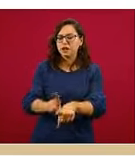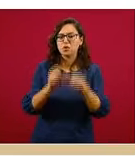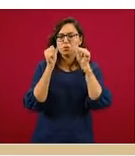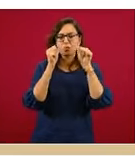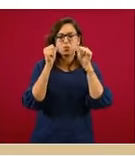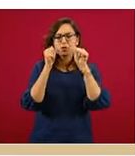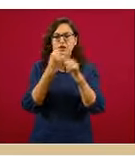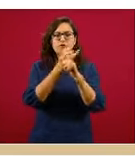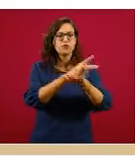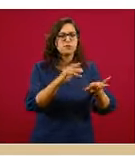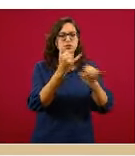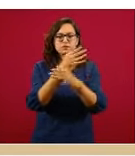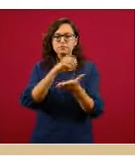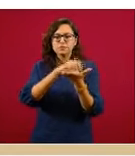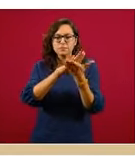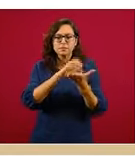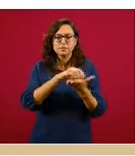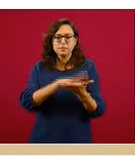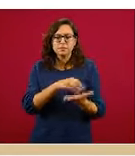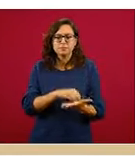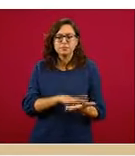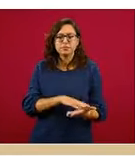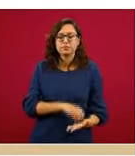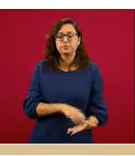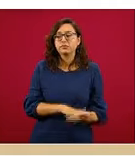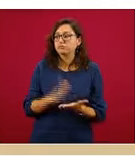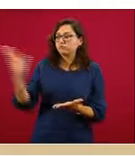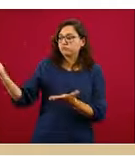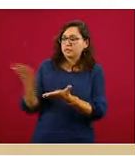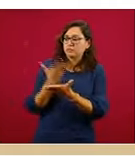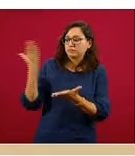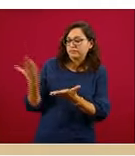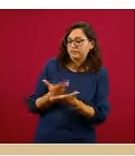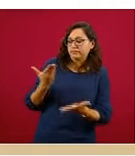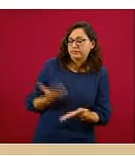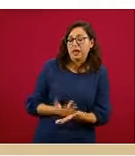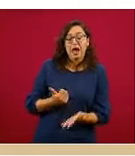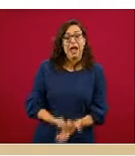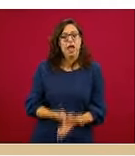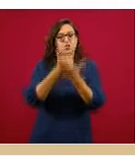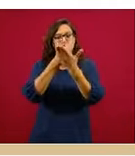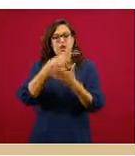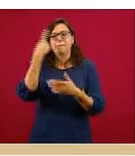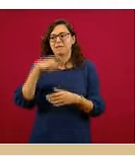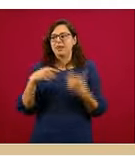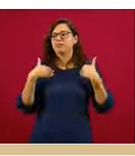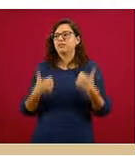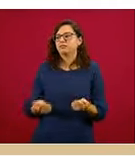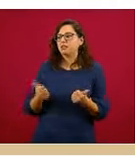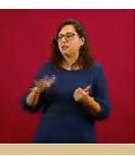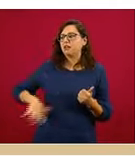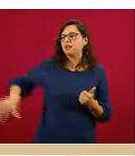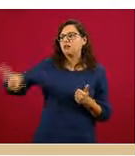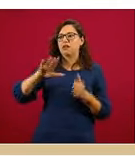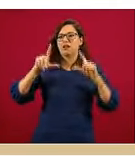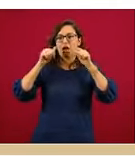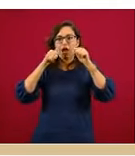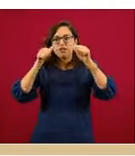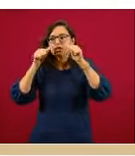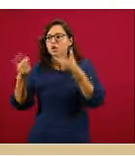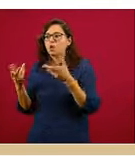por registrar sus actividades. Esto nos ayuda mucho para conocer cómo está el panorama de la atención, porque bueno, al no contar